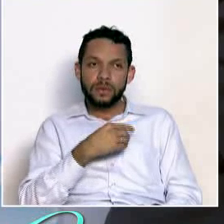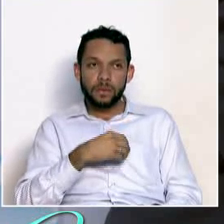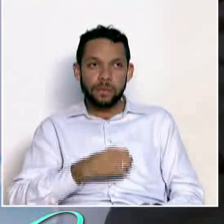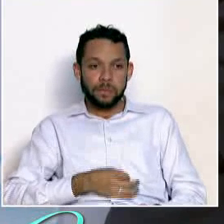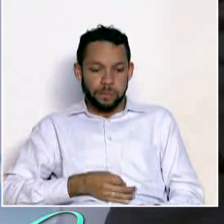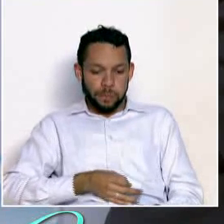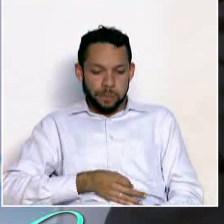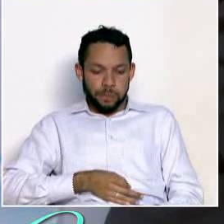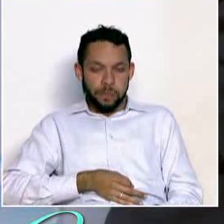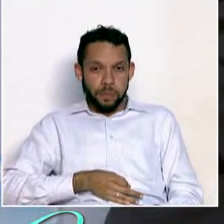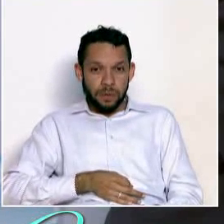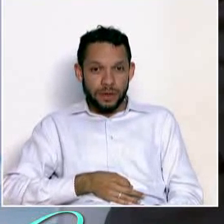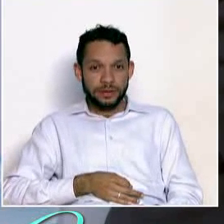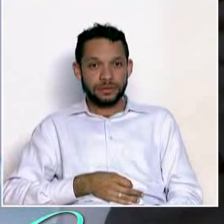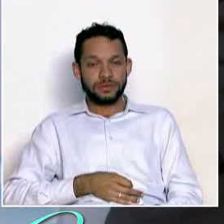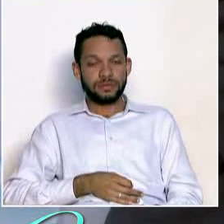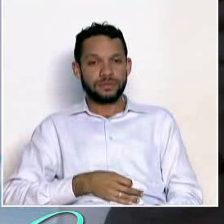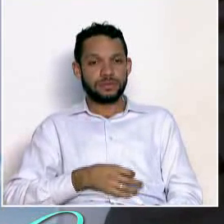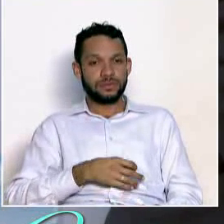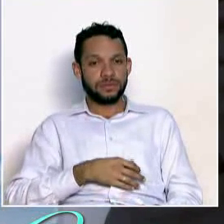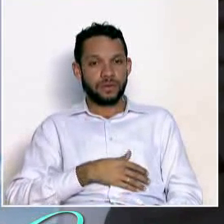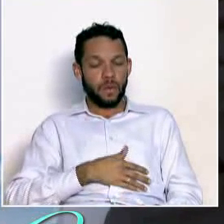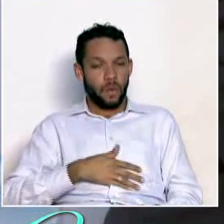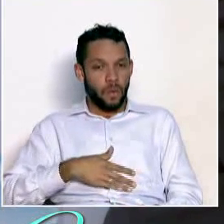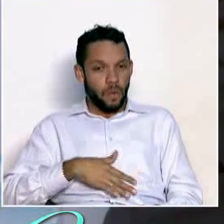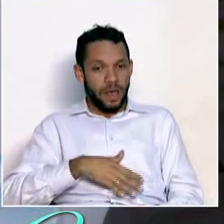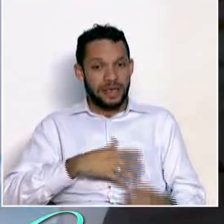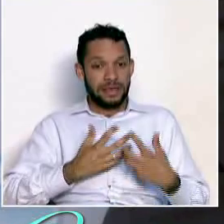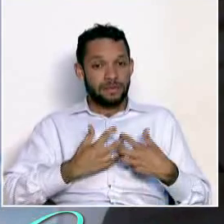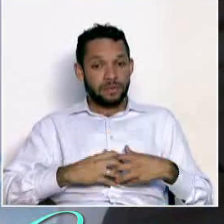Mucho amor por parte de mi madre.